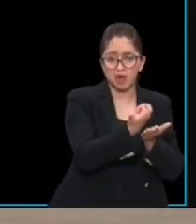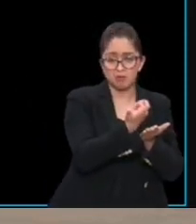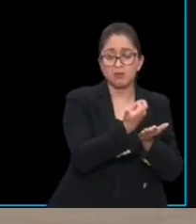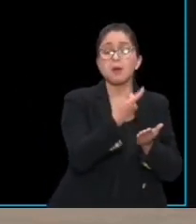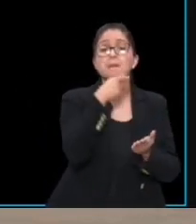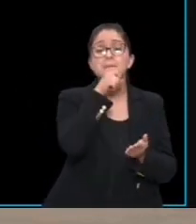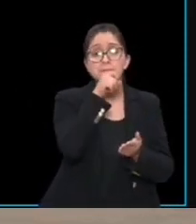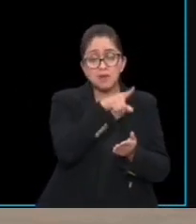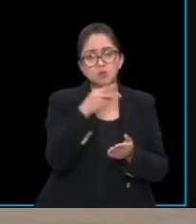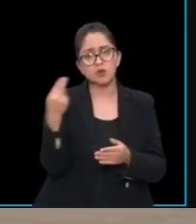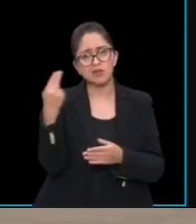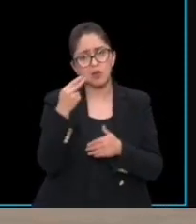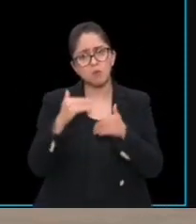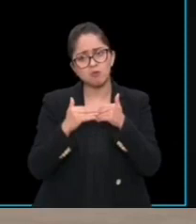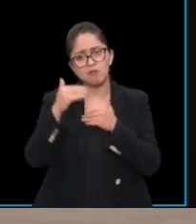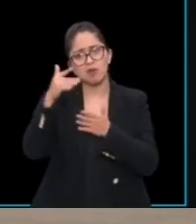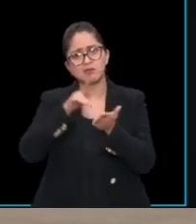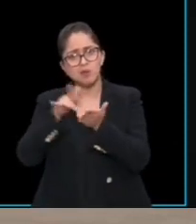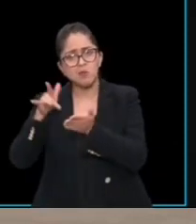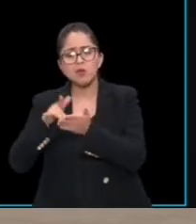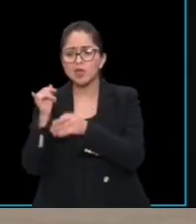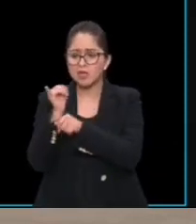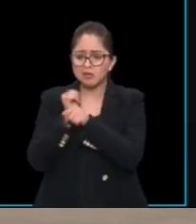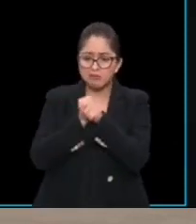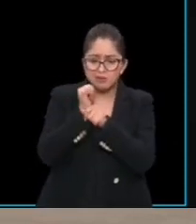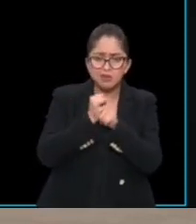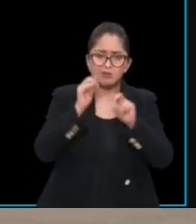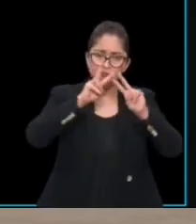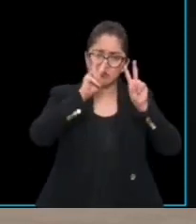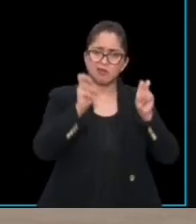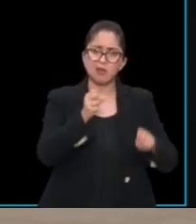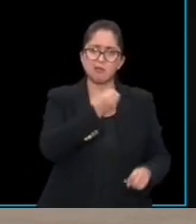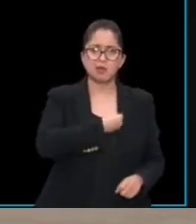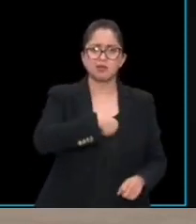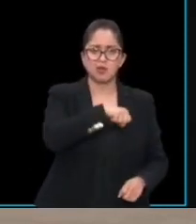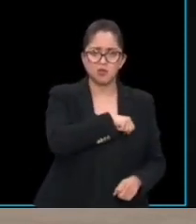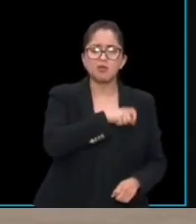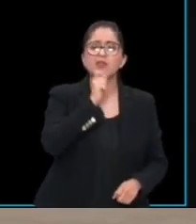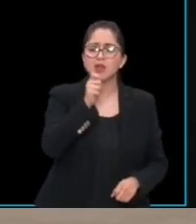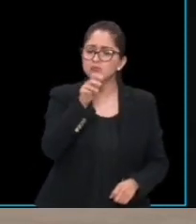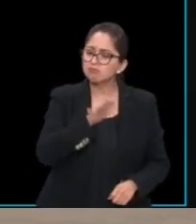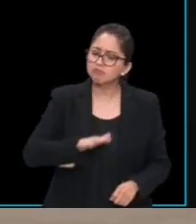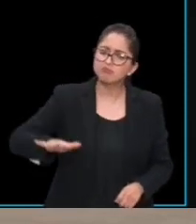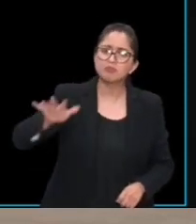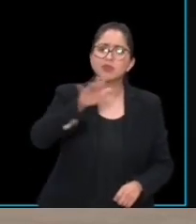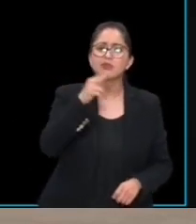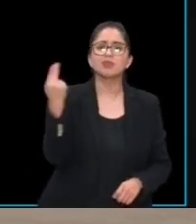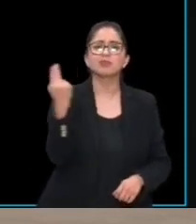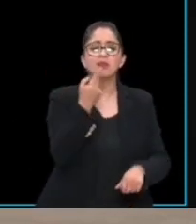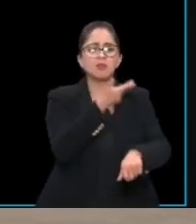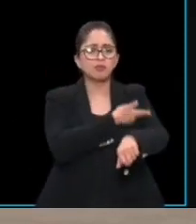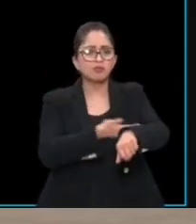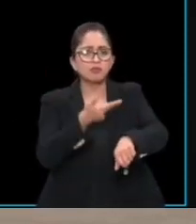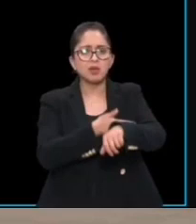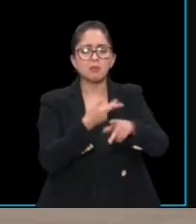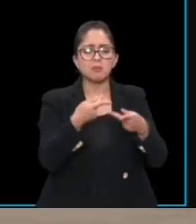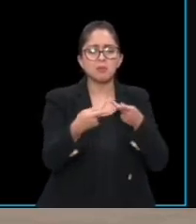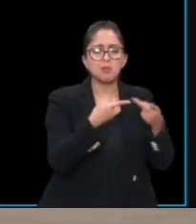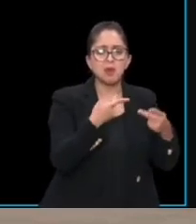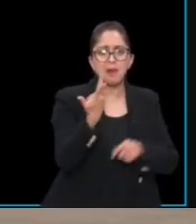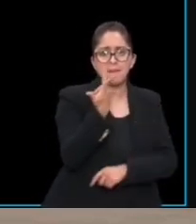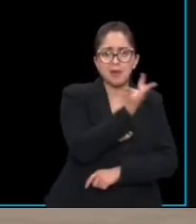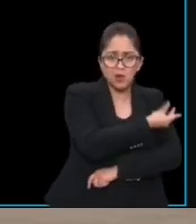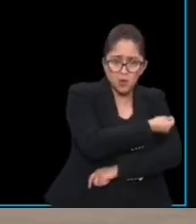la investigación en materia de salud, que nosotros podamos lograr producir nuestras propias vacunas. Y sobre